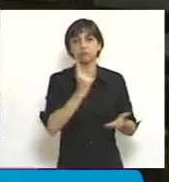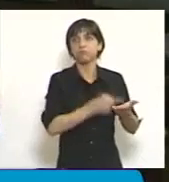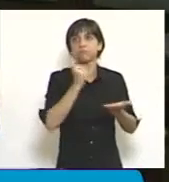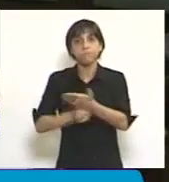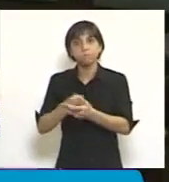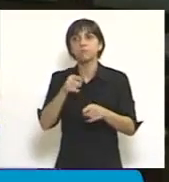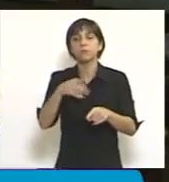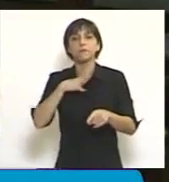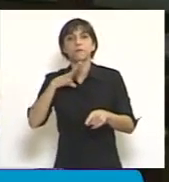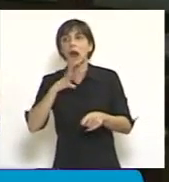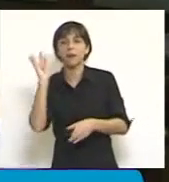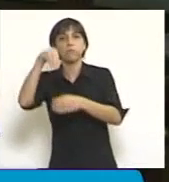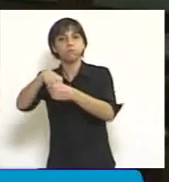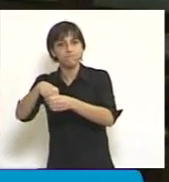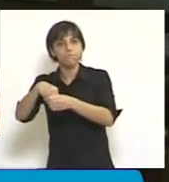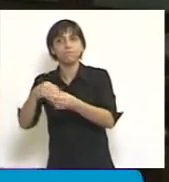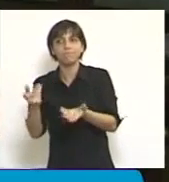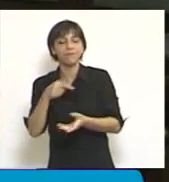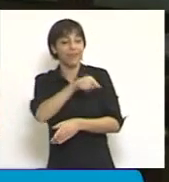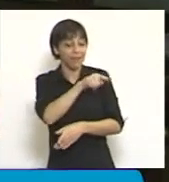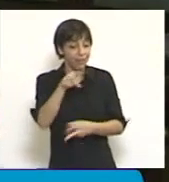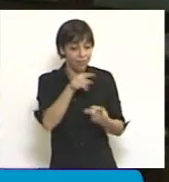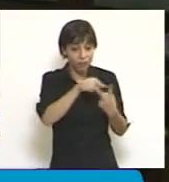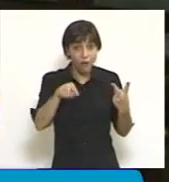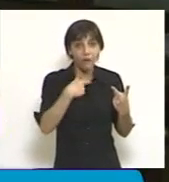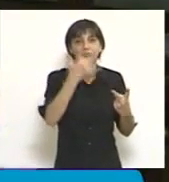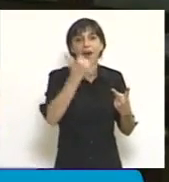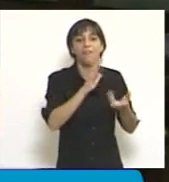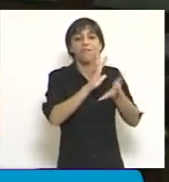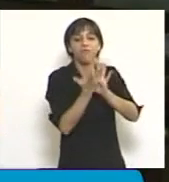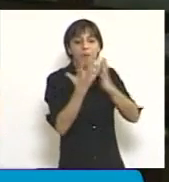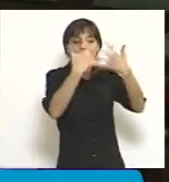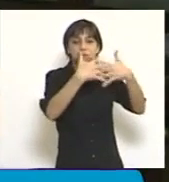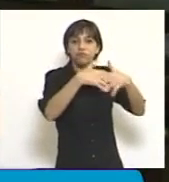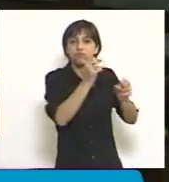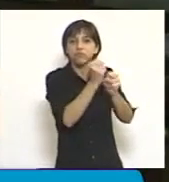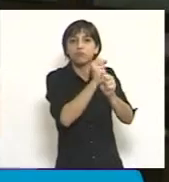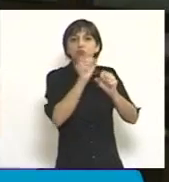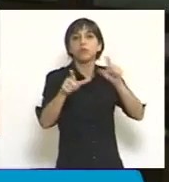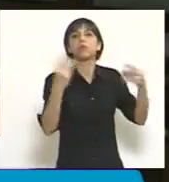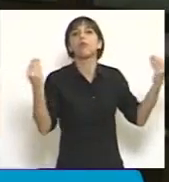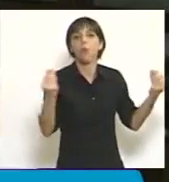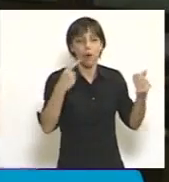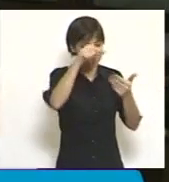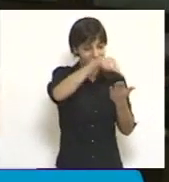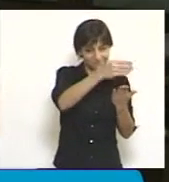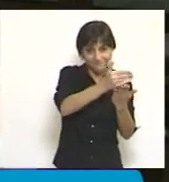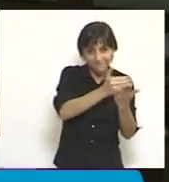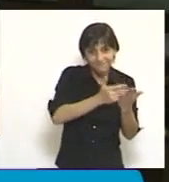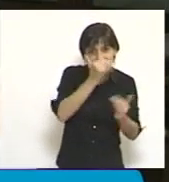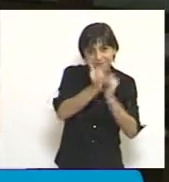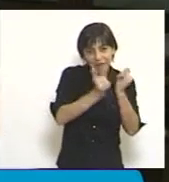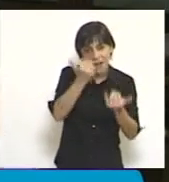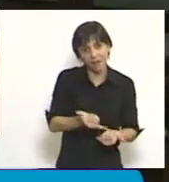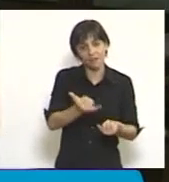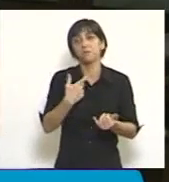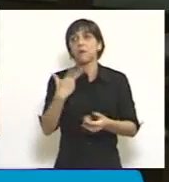Suprema, del fallo Rosa y del fallo Aparicio, que es de abril de este año, y tampoco respeta los principios